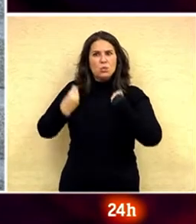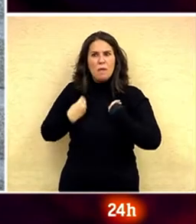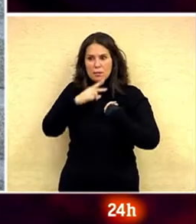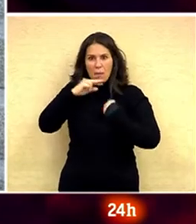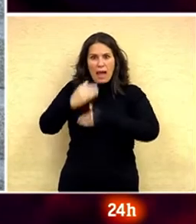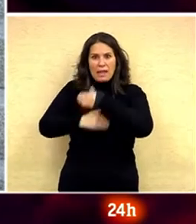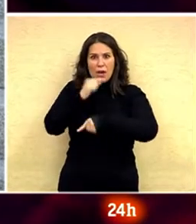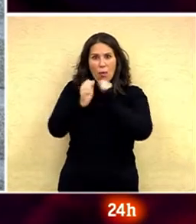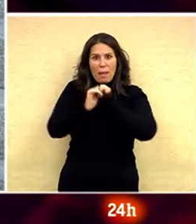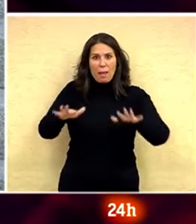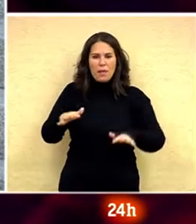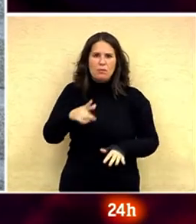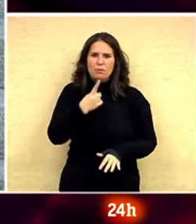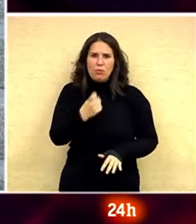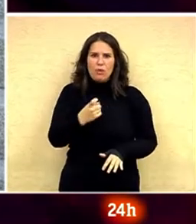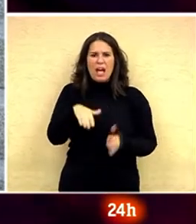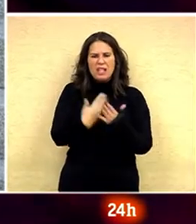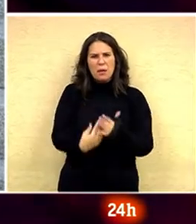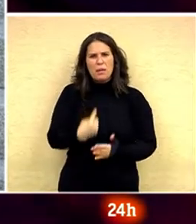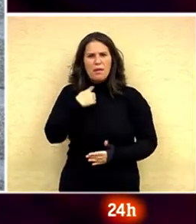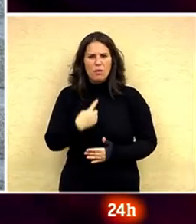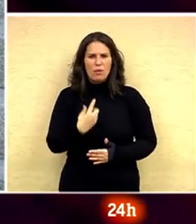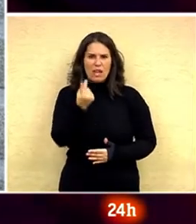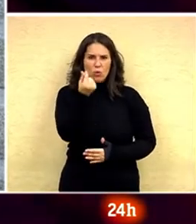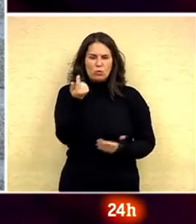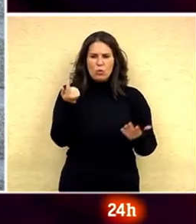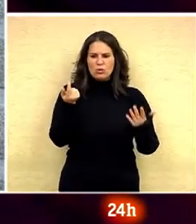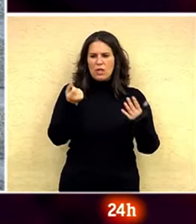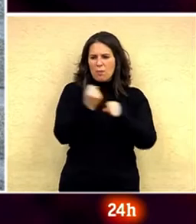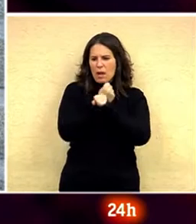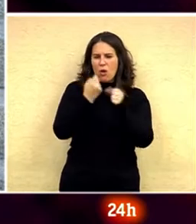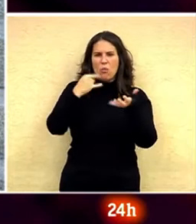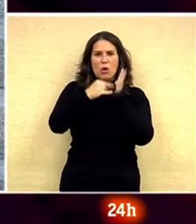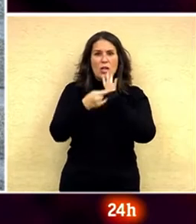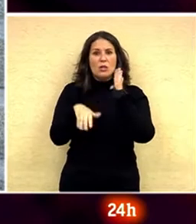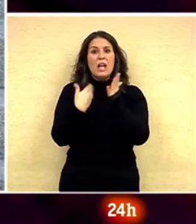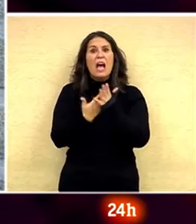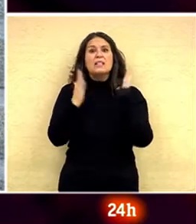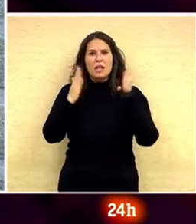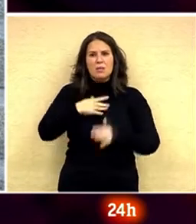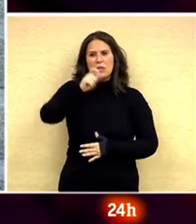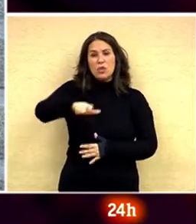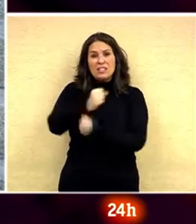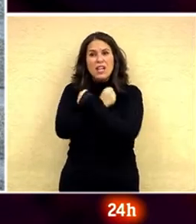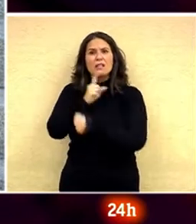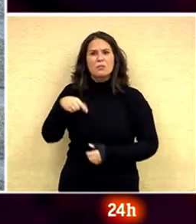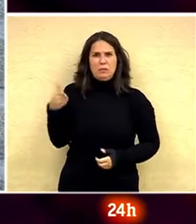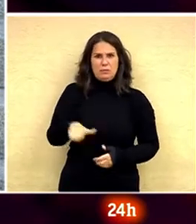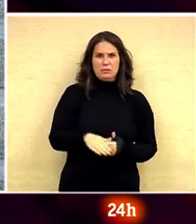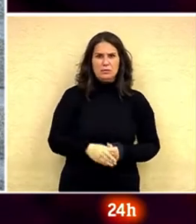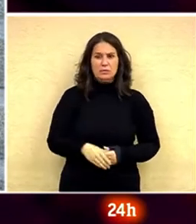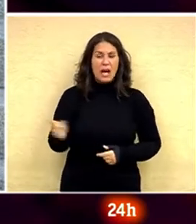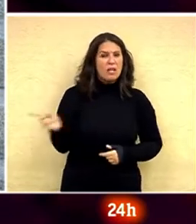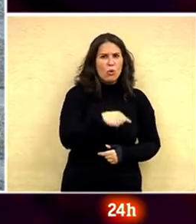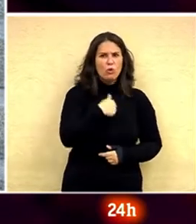de sus vidas y han perdido recursos, empleo, proyectos y hasta sus personas queridas.